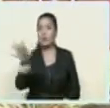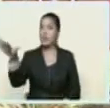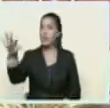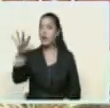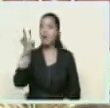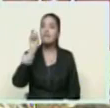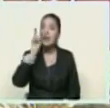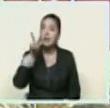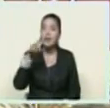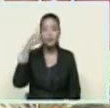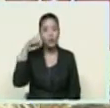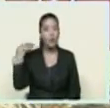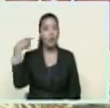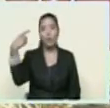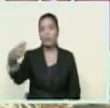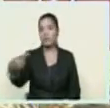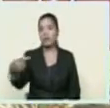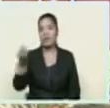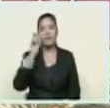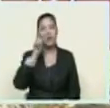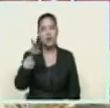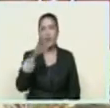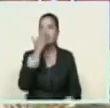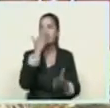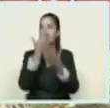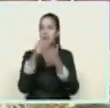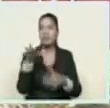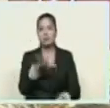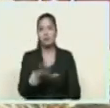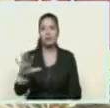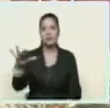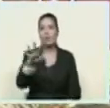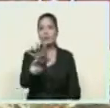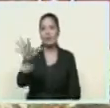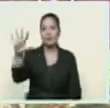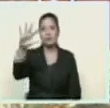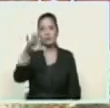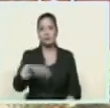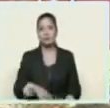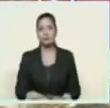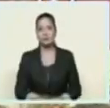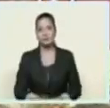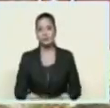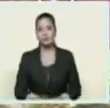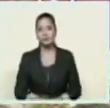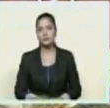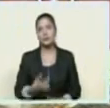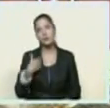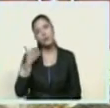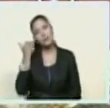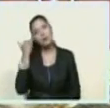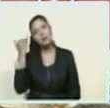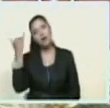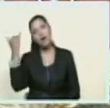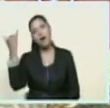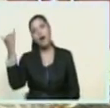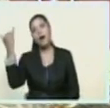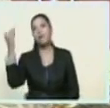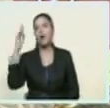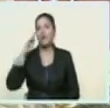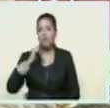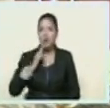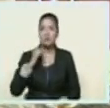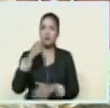reparto las que veía todos los días en mi vida todos quedaban frente donde ellos viven y me imaginaba a